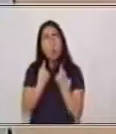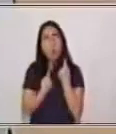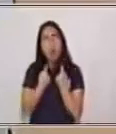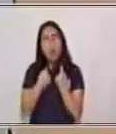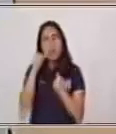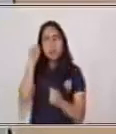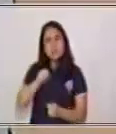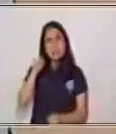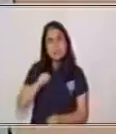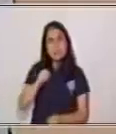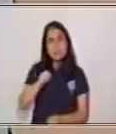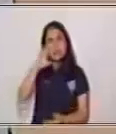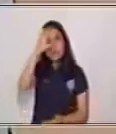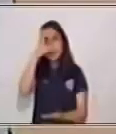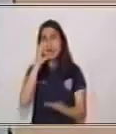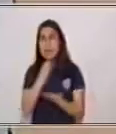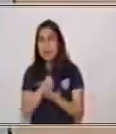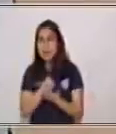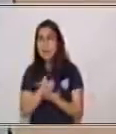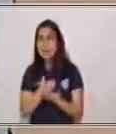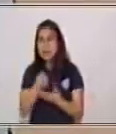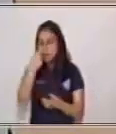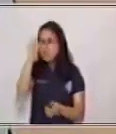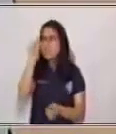Acabamos de ver un ejemplo en la anterior.